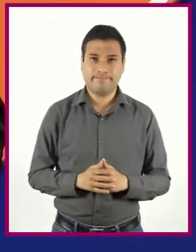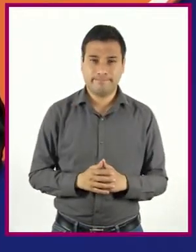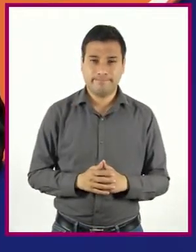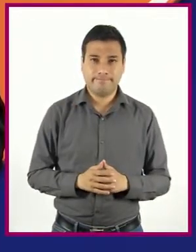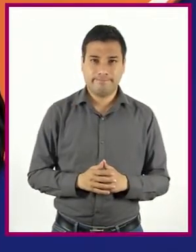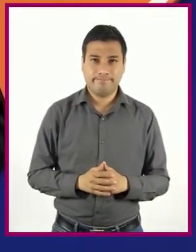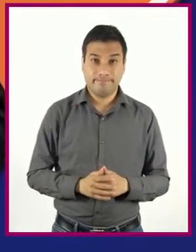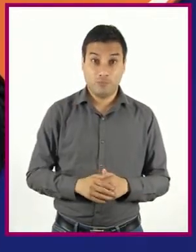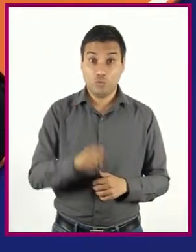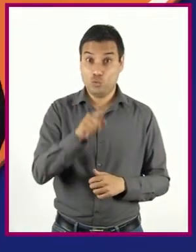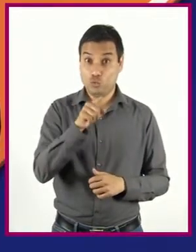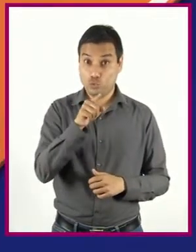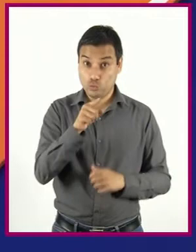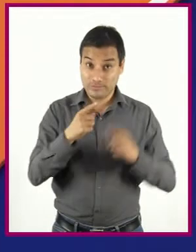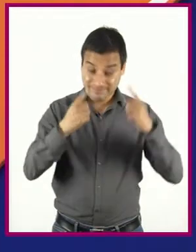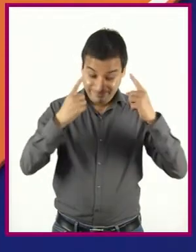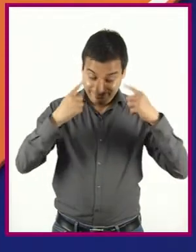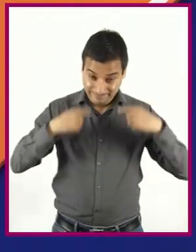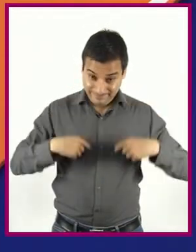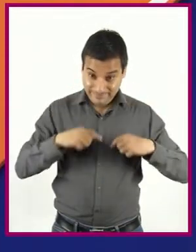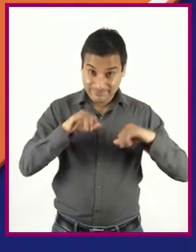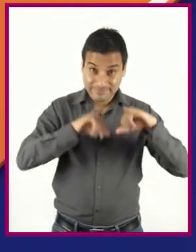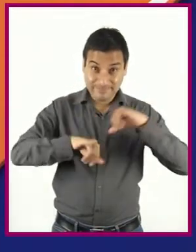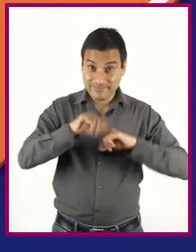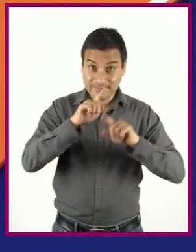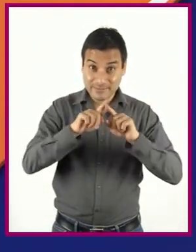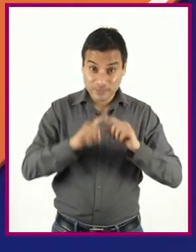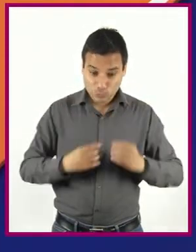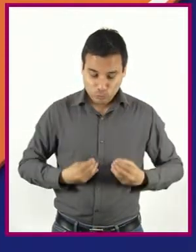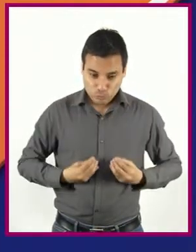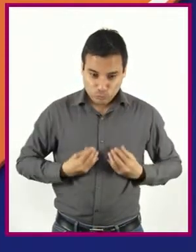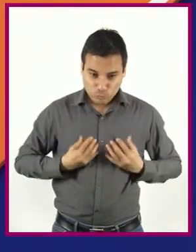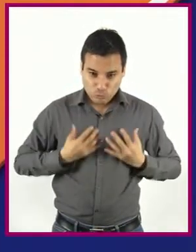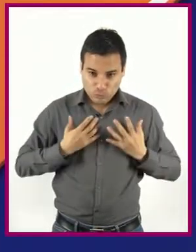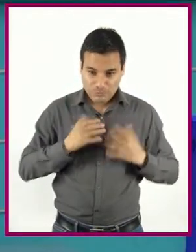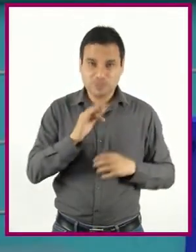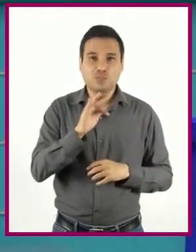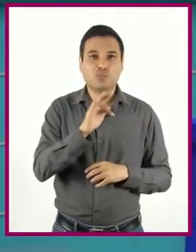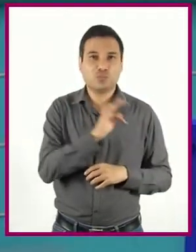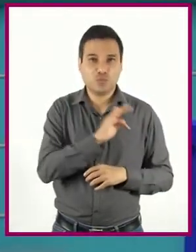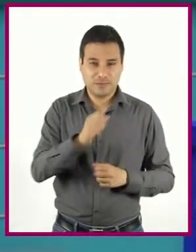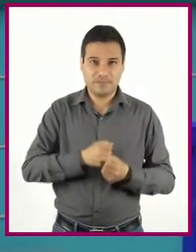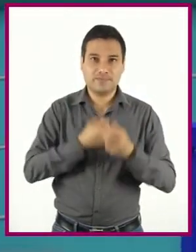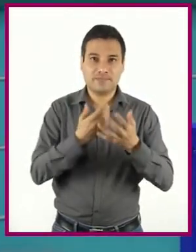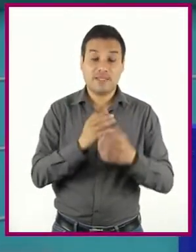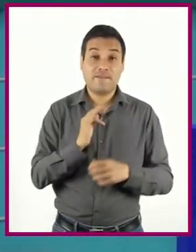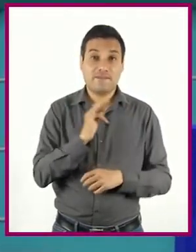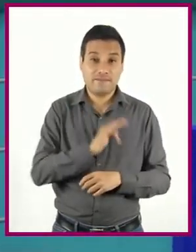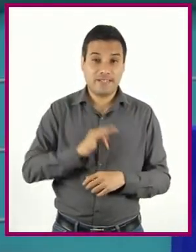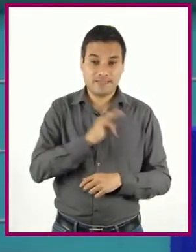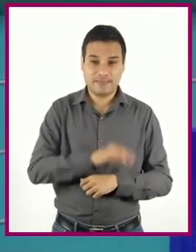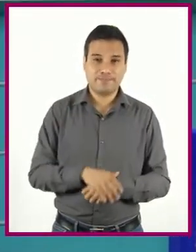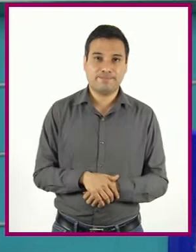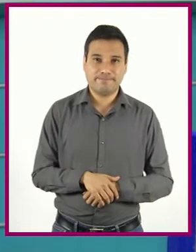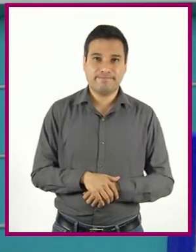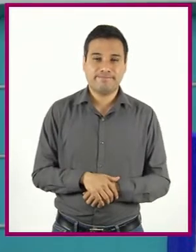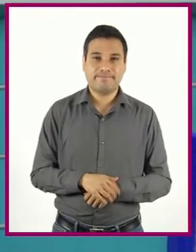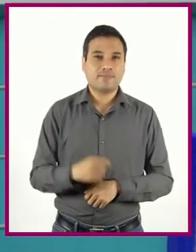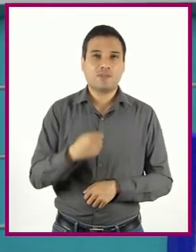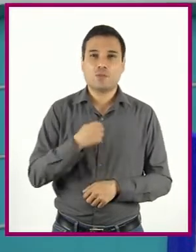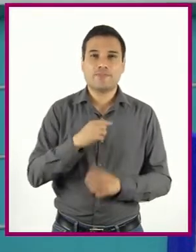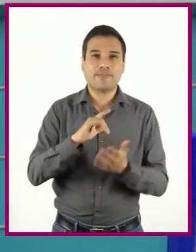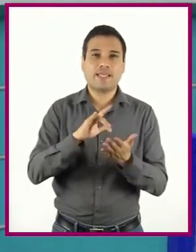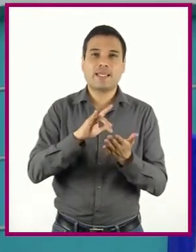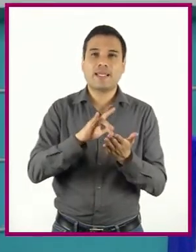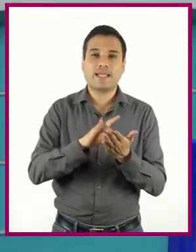sus reacciones químicas les dé paz y felicidad. Teresa de Jesús Chavarría Suárez les agradece a